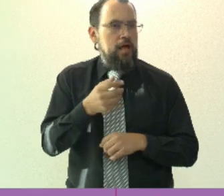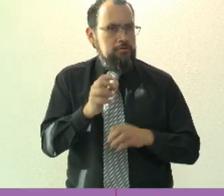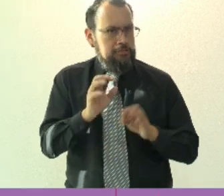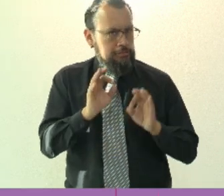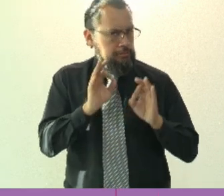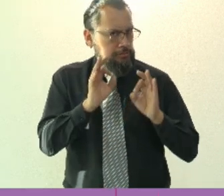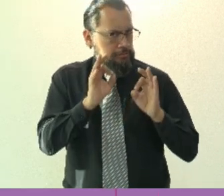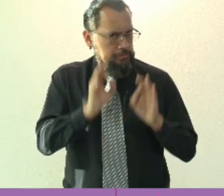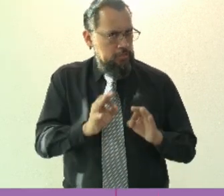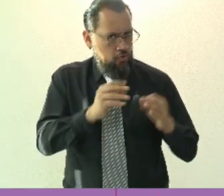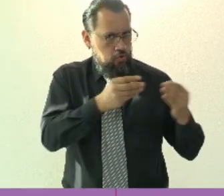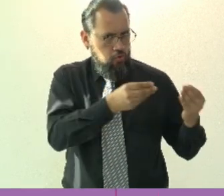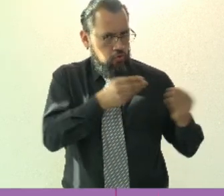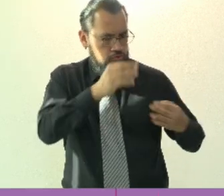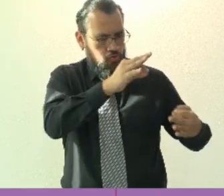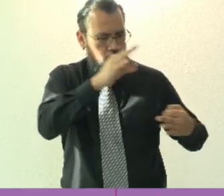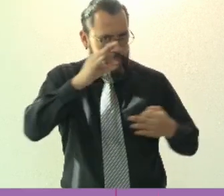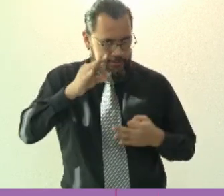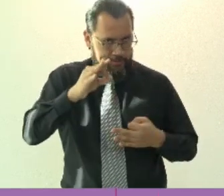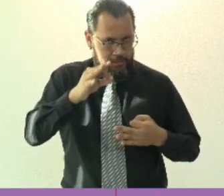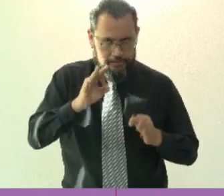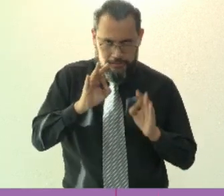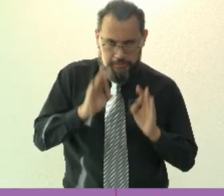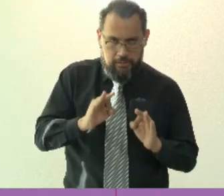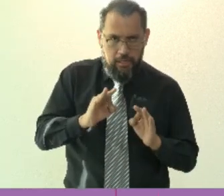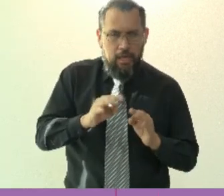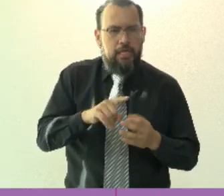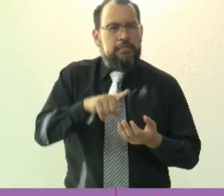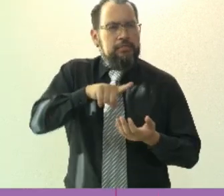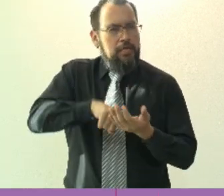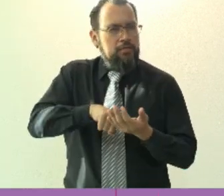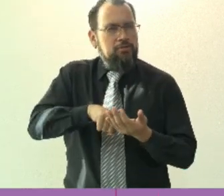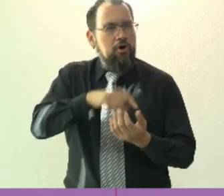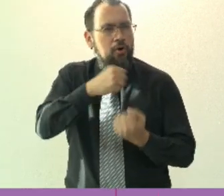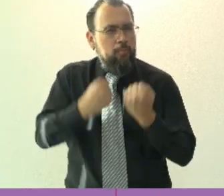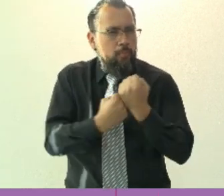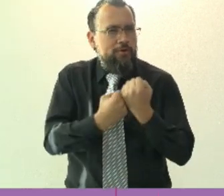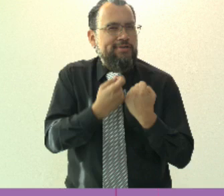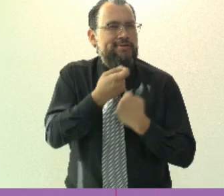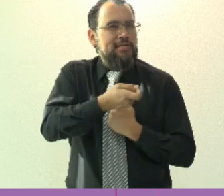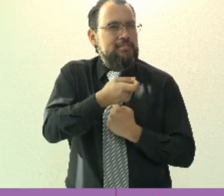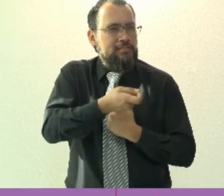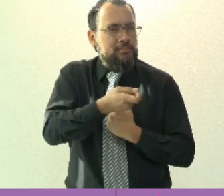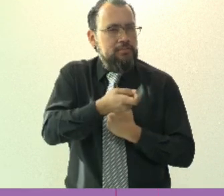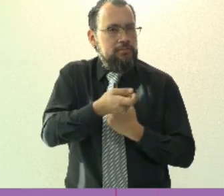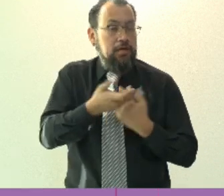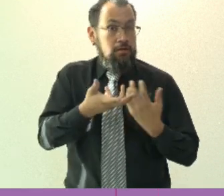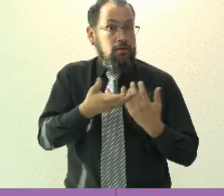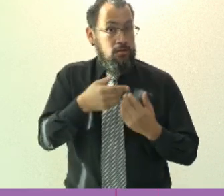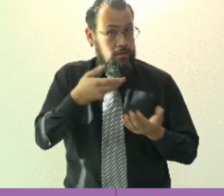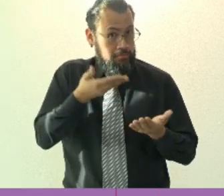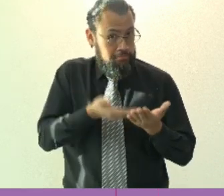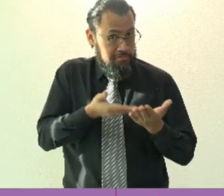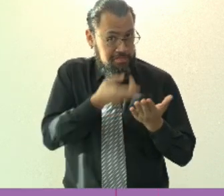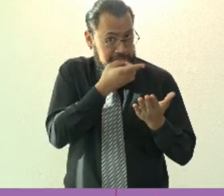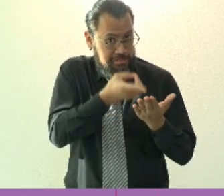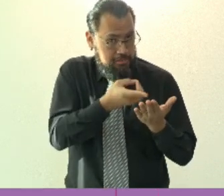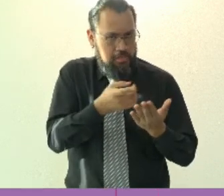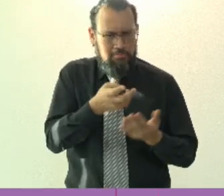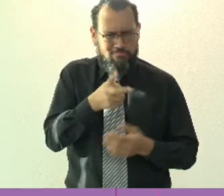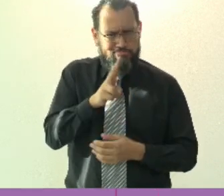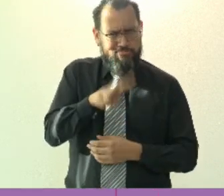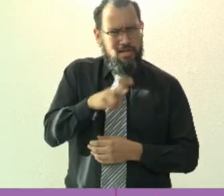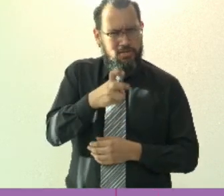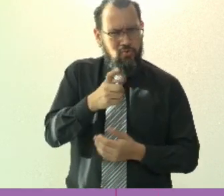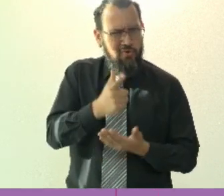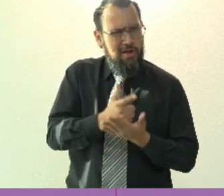legitimidad del origen del documento como del soporte. Y eso es grave. Si